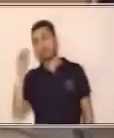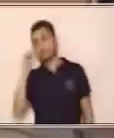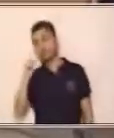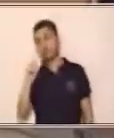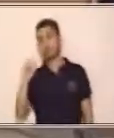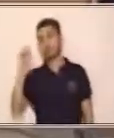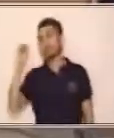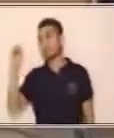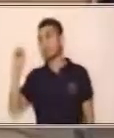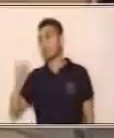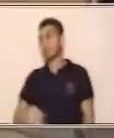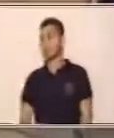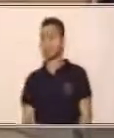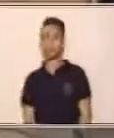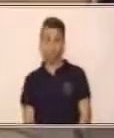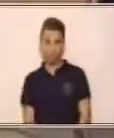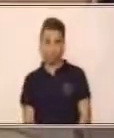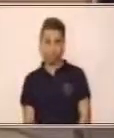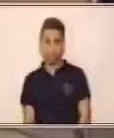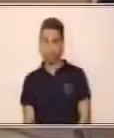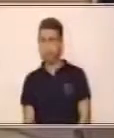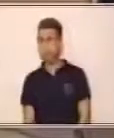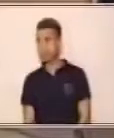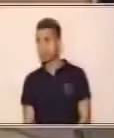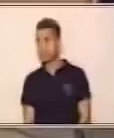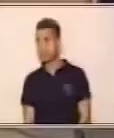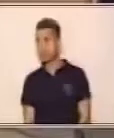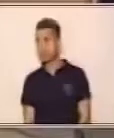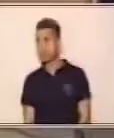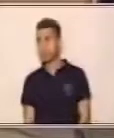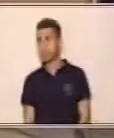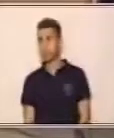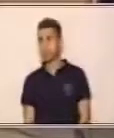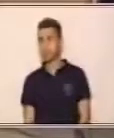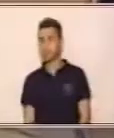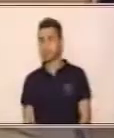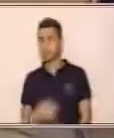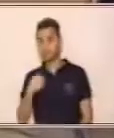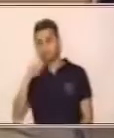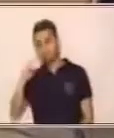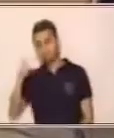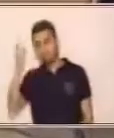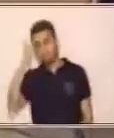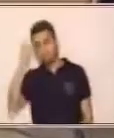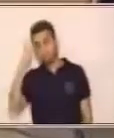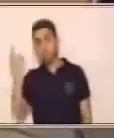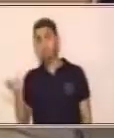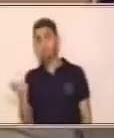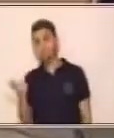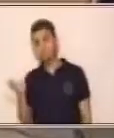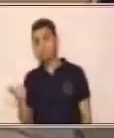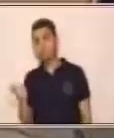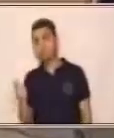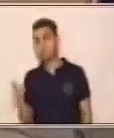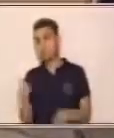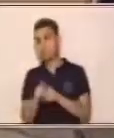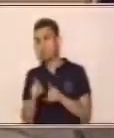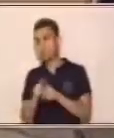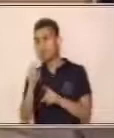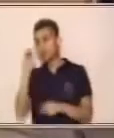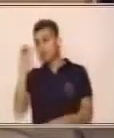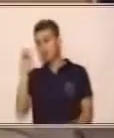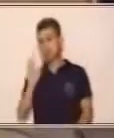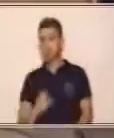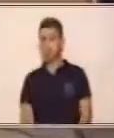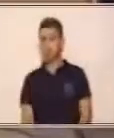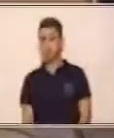un 0. ¿Sí? Eso es lo importante. Tenemos que pensar en que es lo mismo como que si yo colocara un